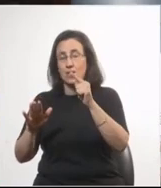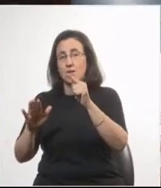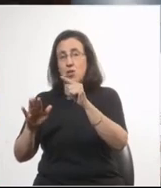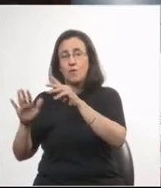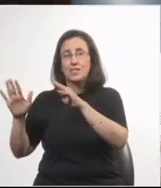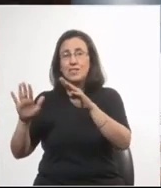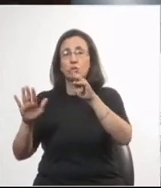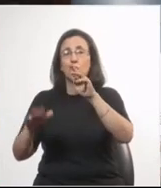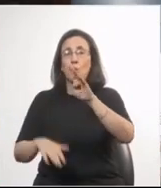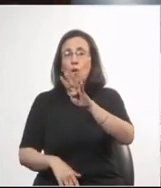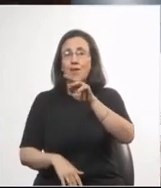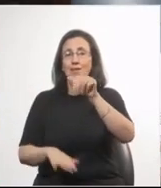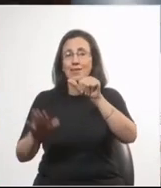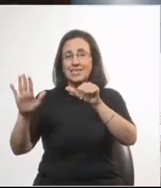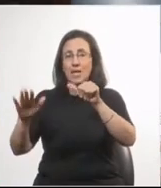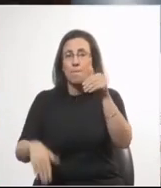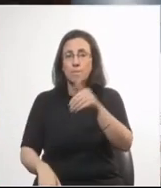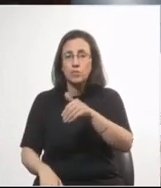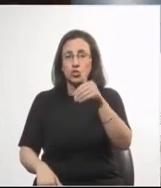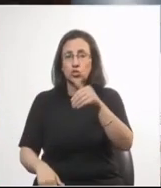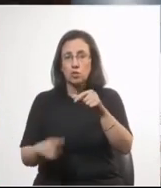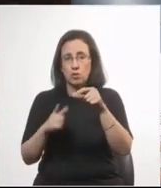9.946 millones de dólares.